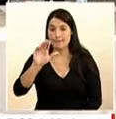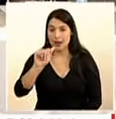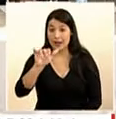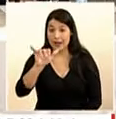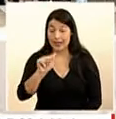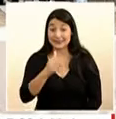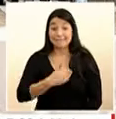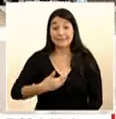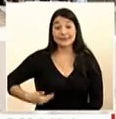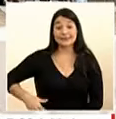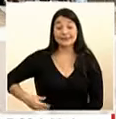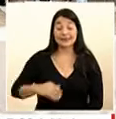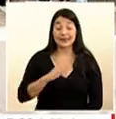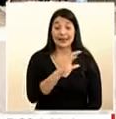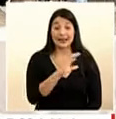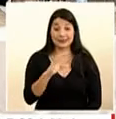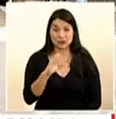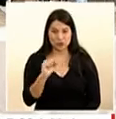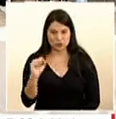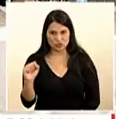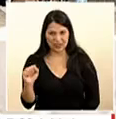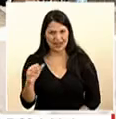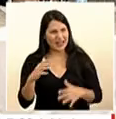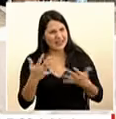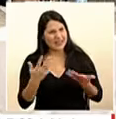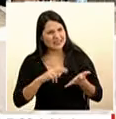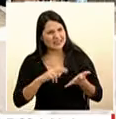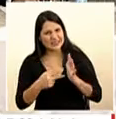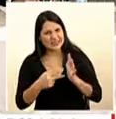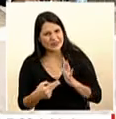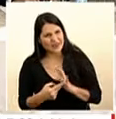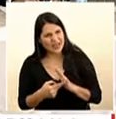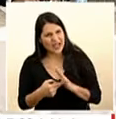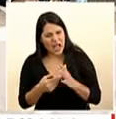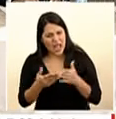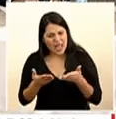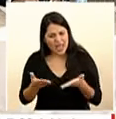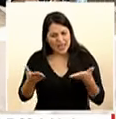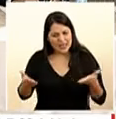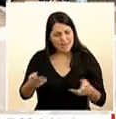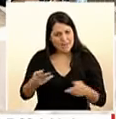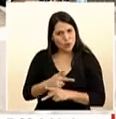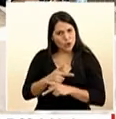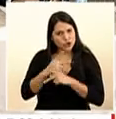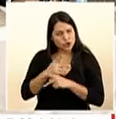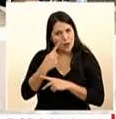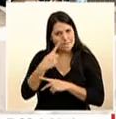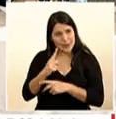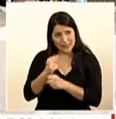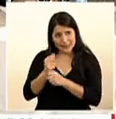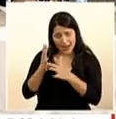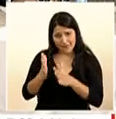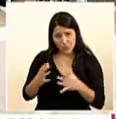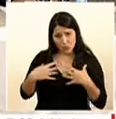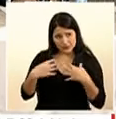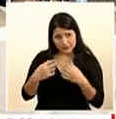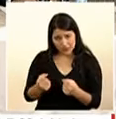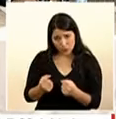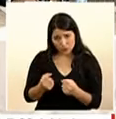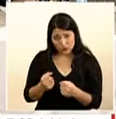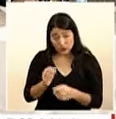de la caja costarricense de seguro social que entendemos por equipo de protección para el personal de salud es el mismo equipo que usan como